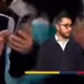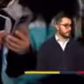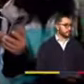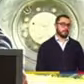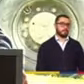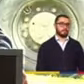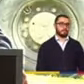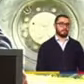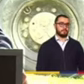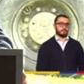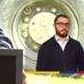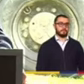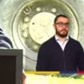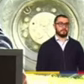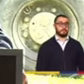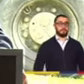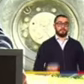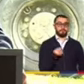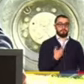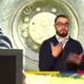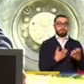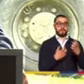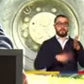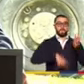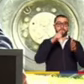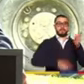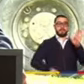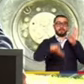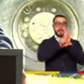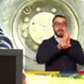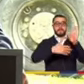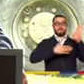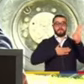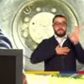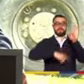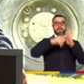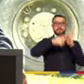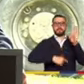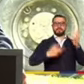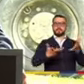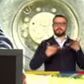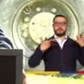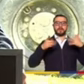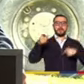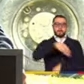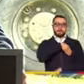quiero que la firma de esta ley, está por afirmarse por mí, se haga en la Plaza de Bolívar,